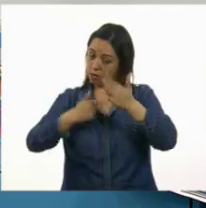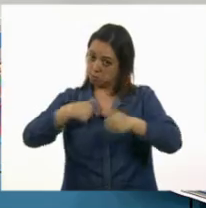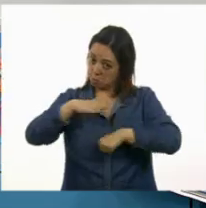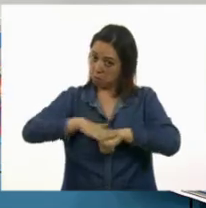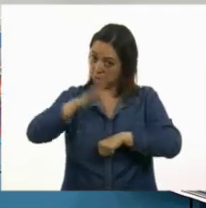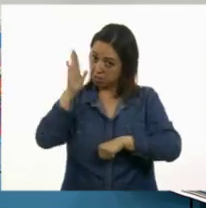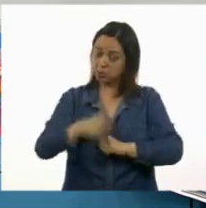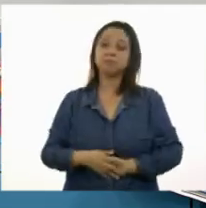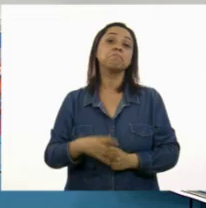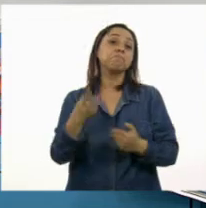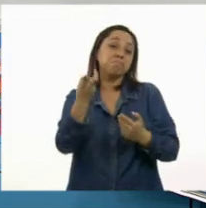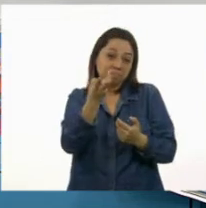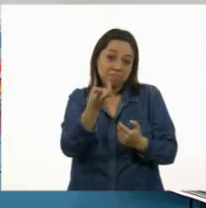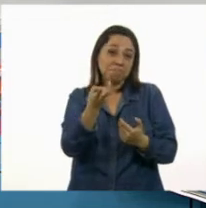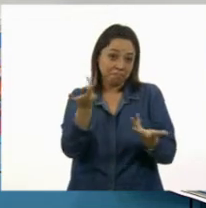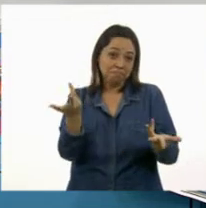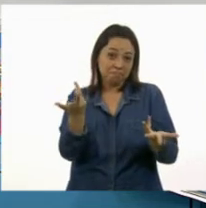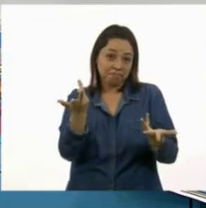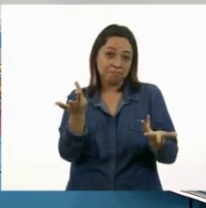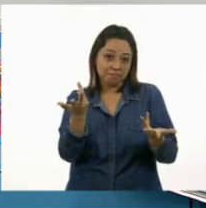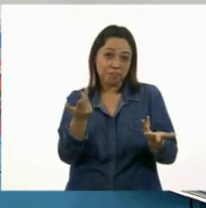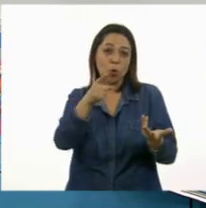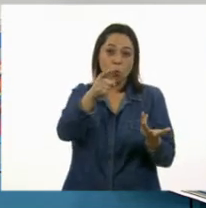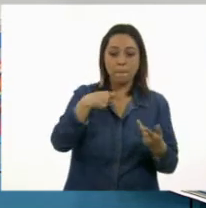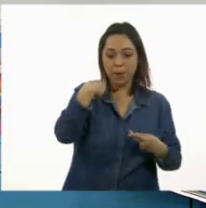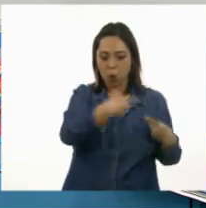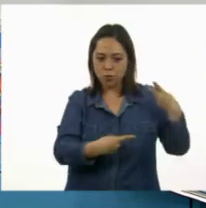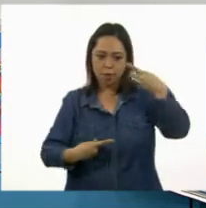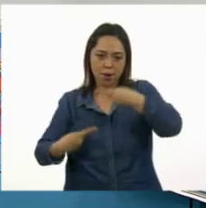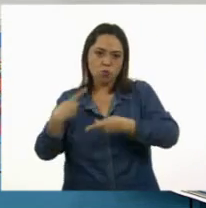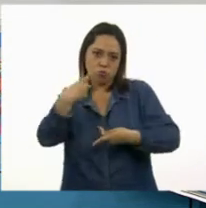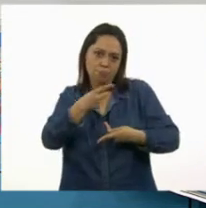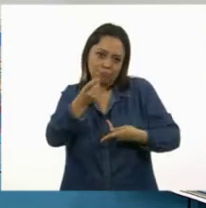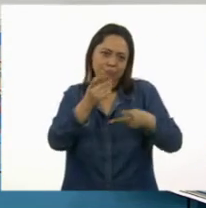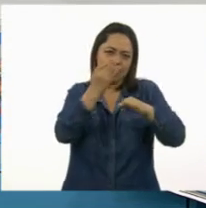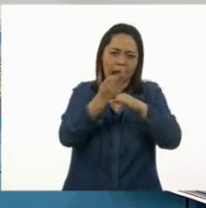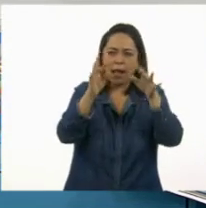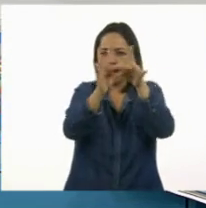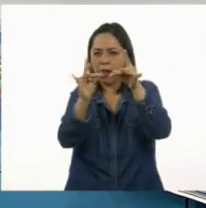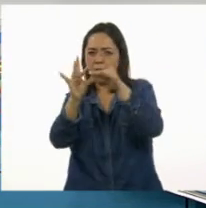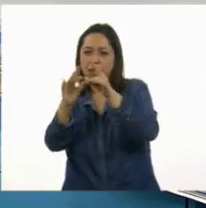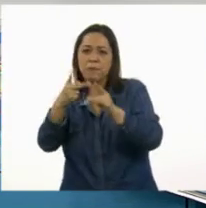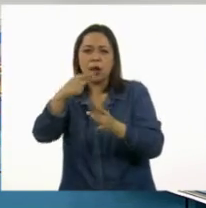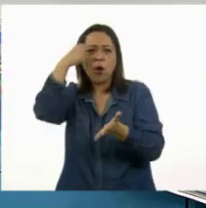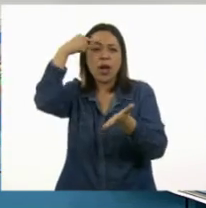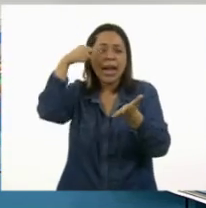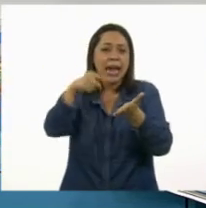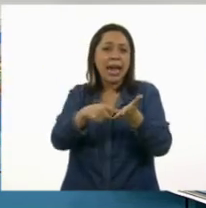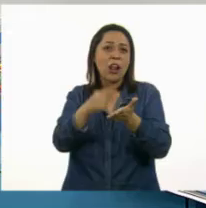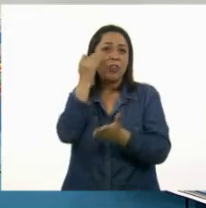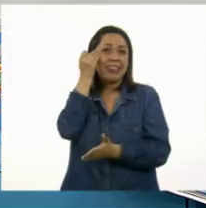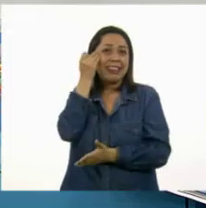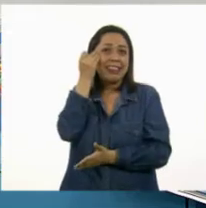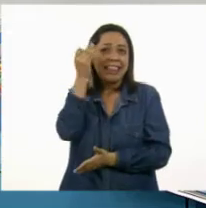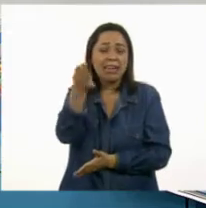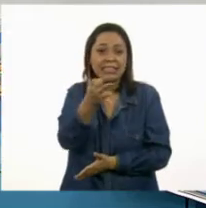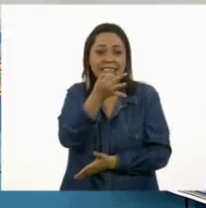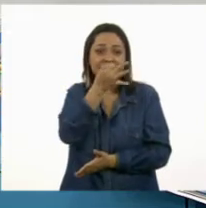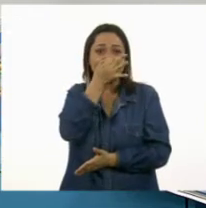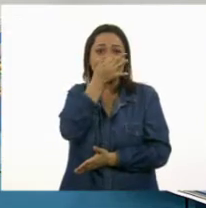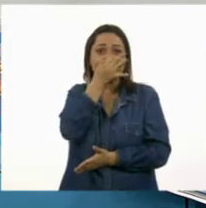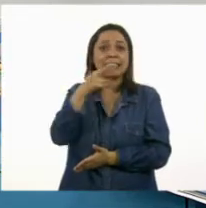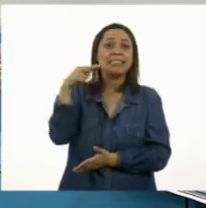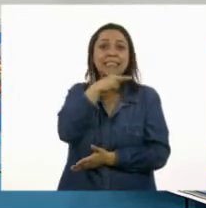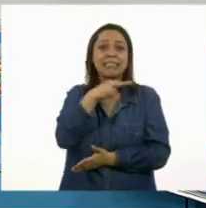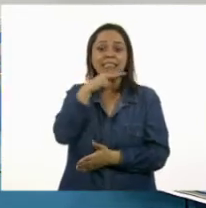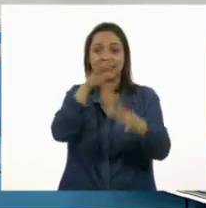bueno, estuvimos aclarando las preguntas, pero creo que nos está ganando el tiempo. Vamos a hablar rápidamente de